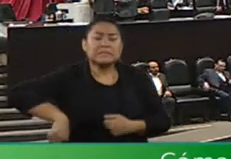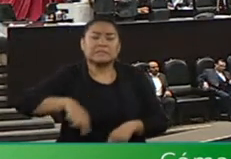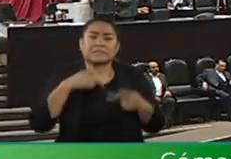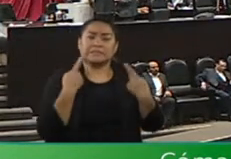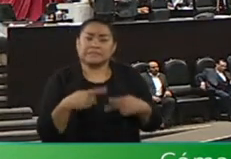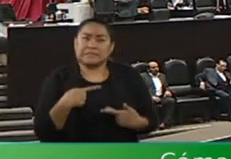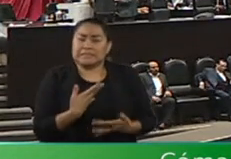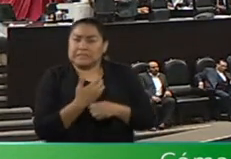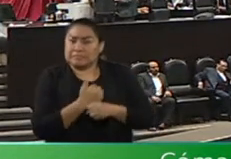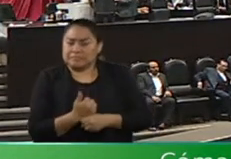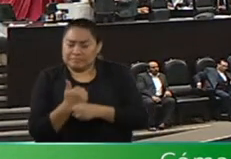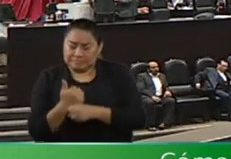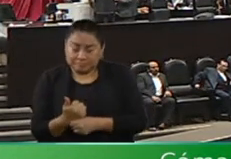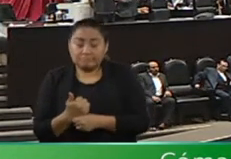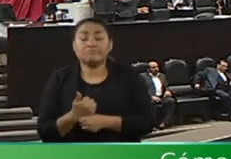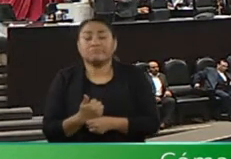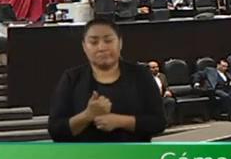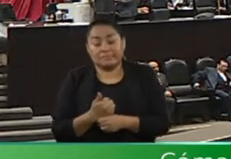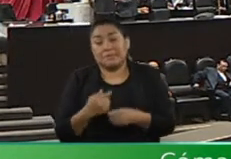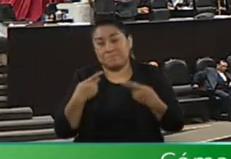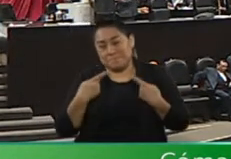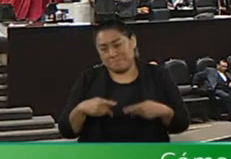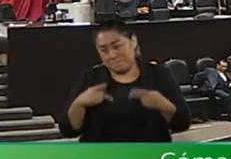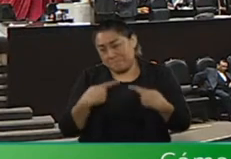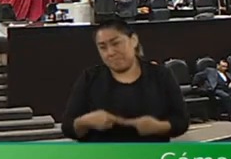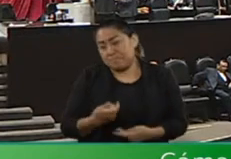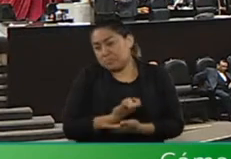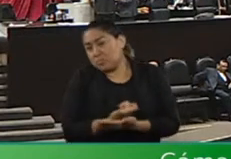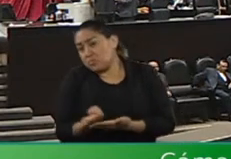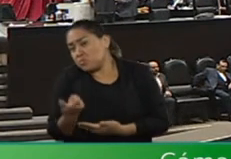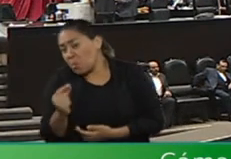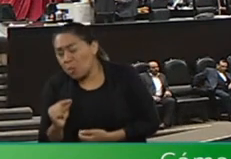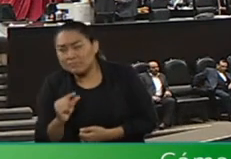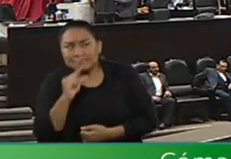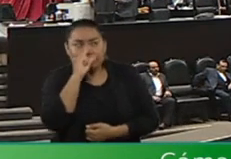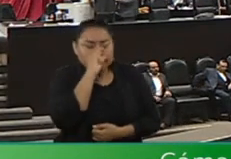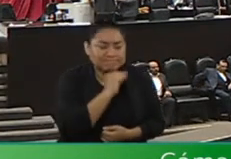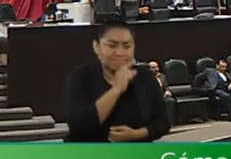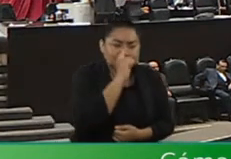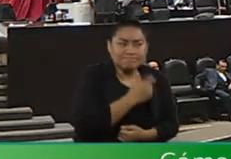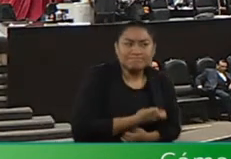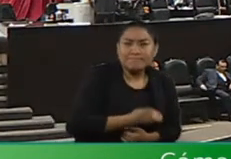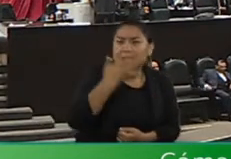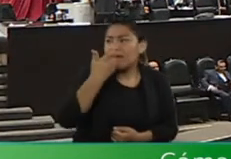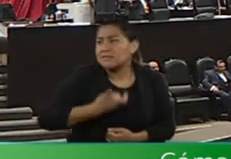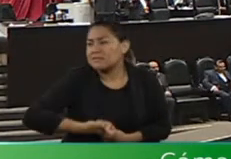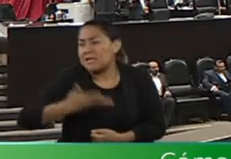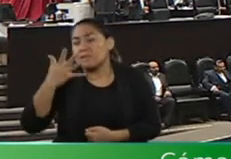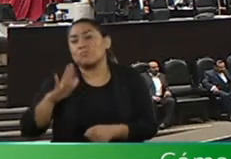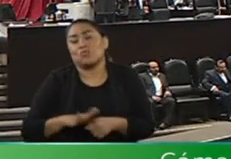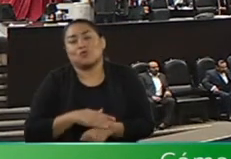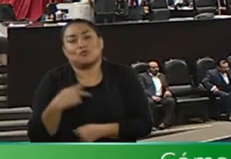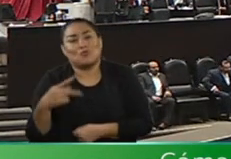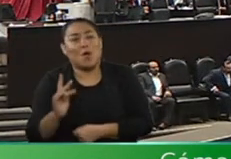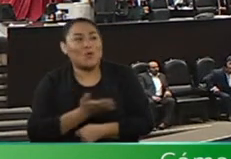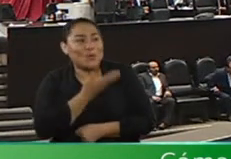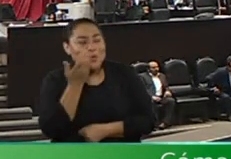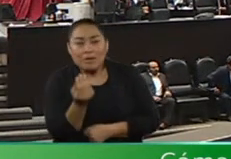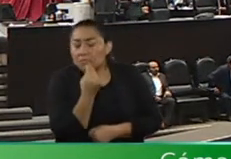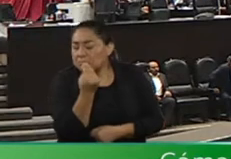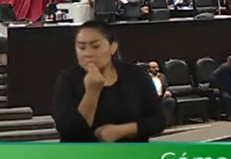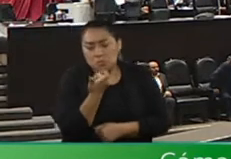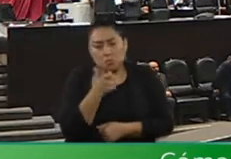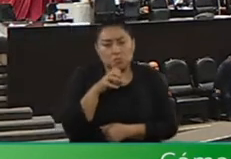mexicanos. Es más perjudicial para las personas con menos ingresos porque repercute en sus hábitos de